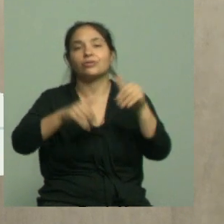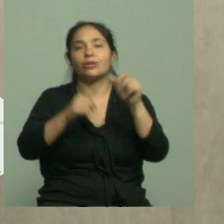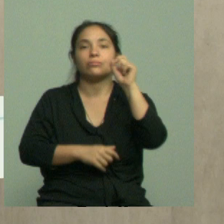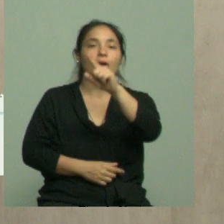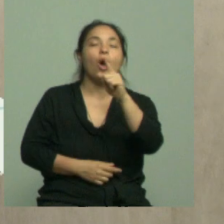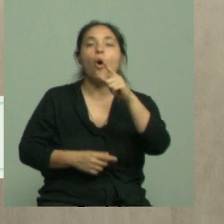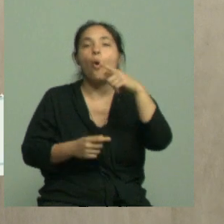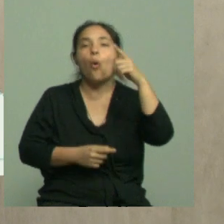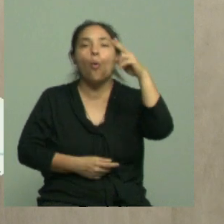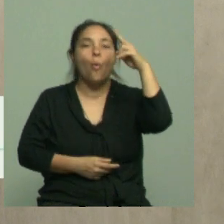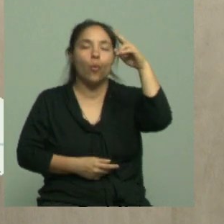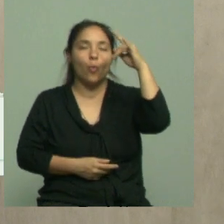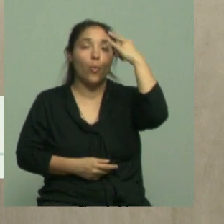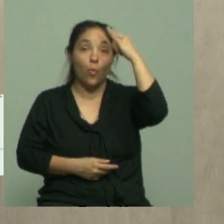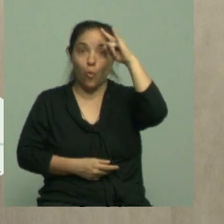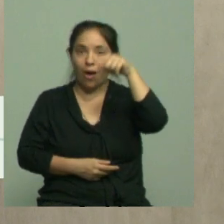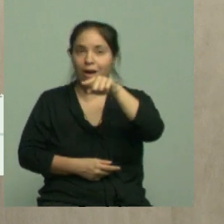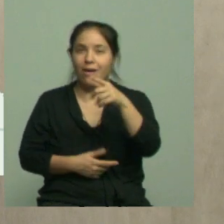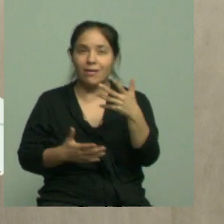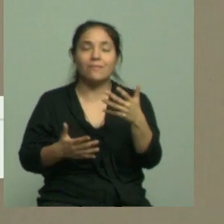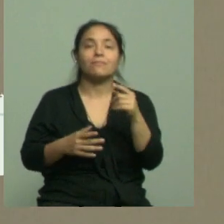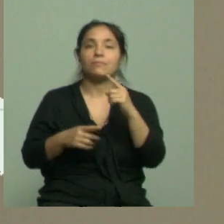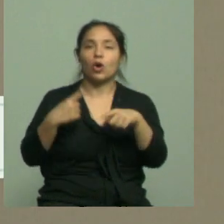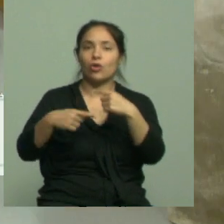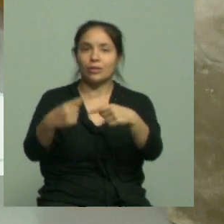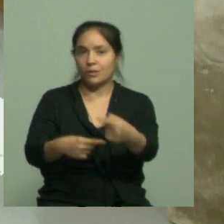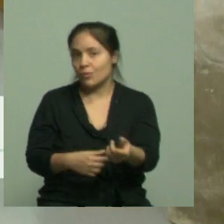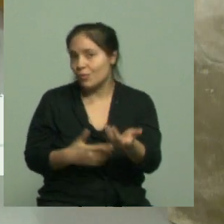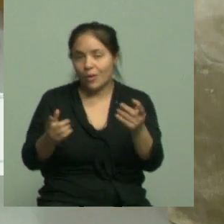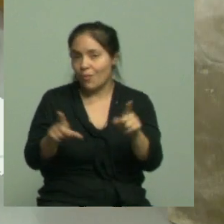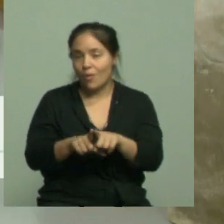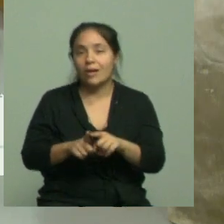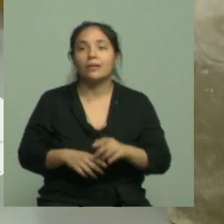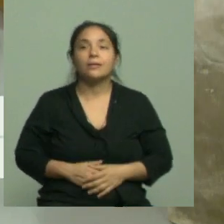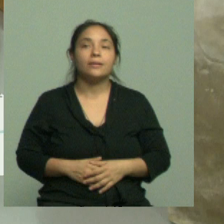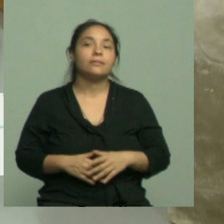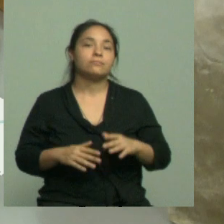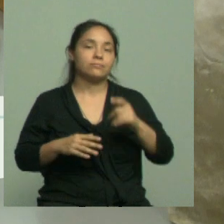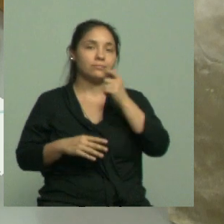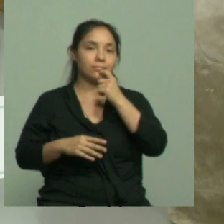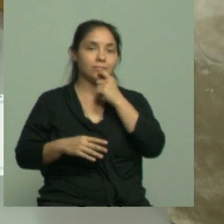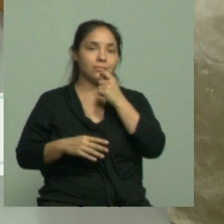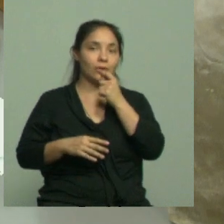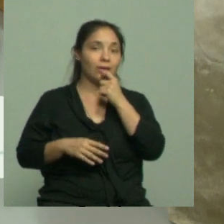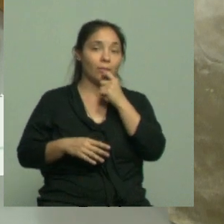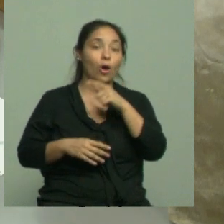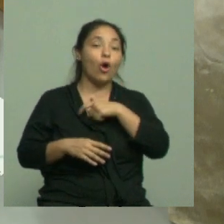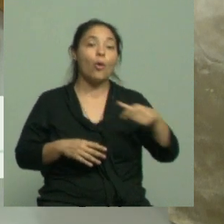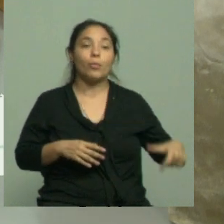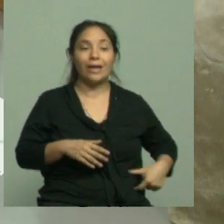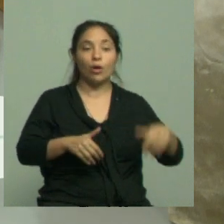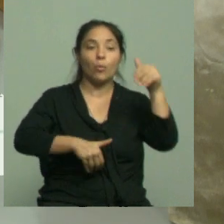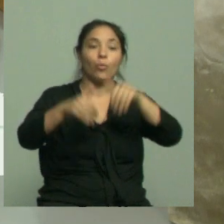cortado esta lógica. Hay que ver qué pasa si los gobiernos que han ganado post elecciones empiezan a tener algunas reelecciones.